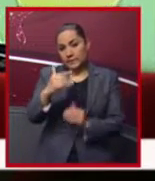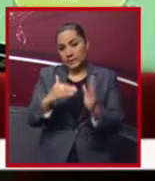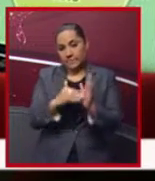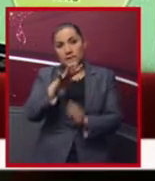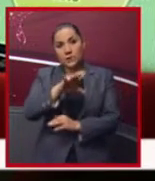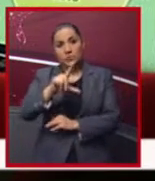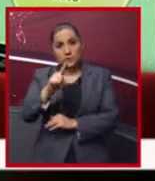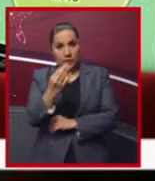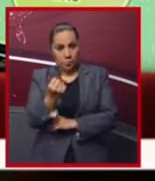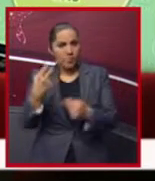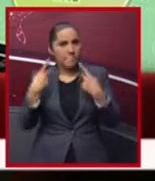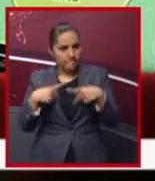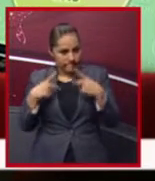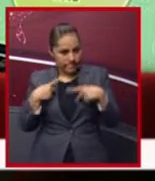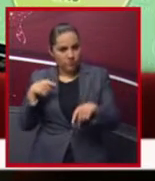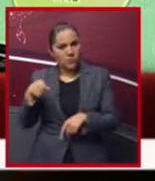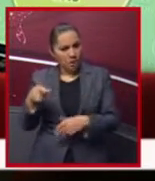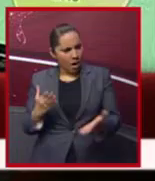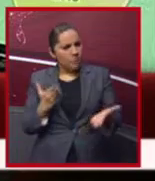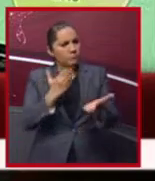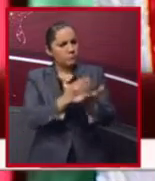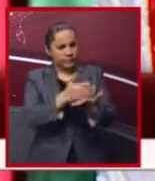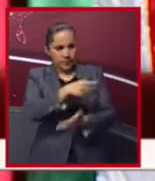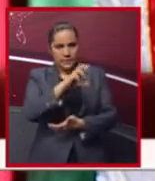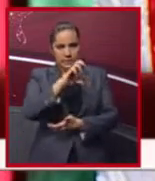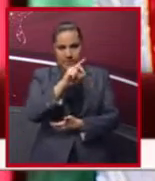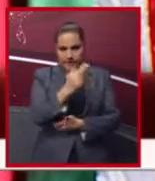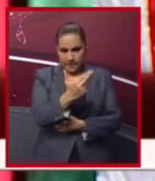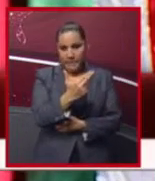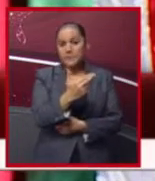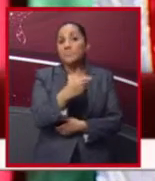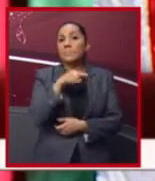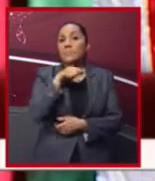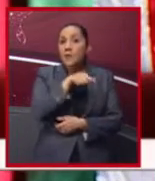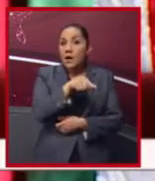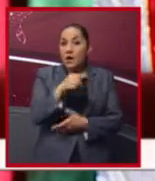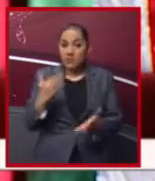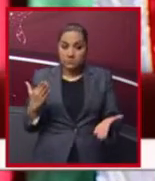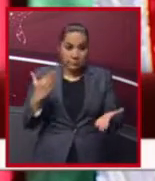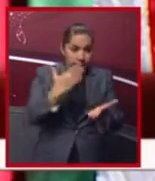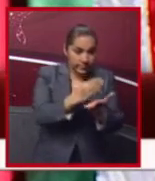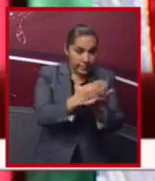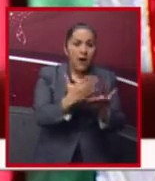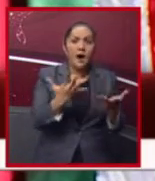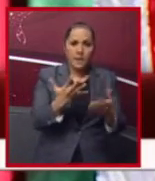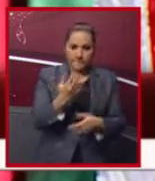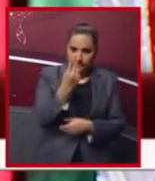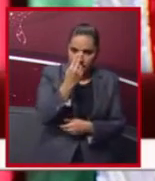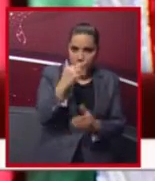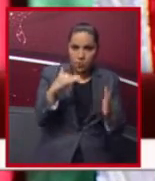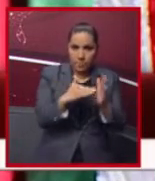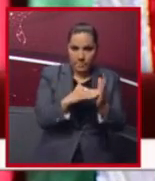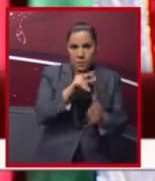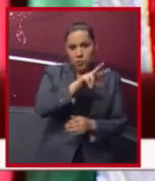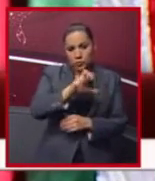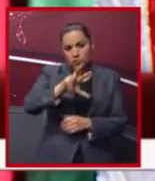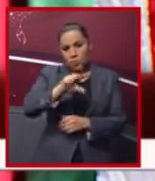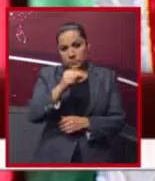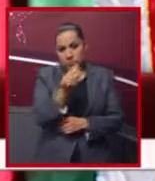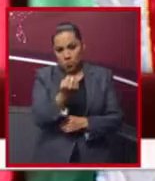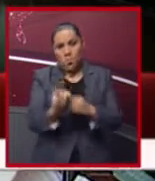377.579 personas recurrieron a este organismo nacional, derivando en la apertura de 25.889